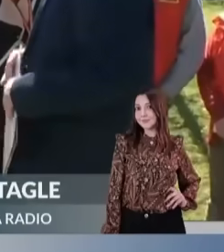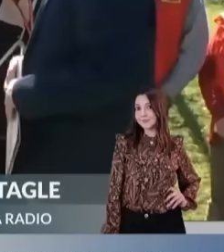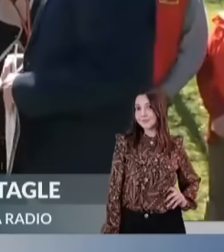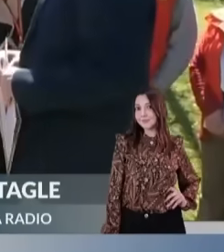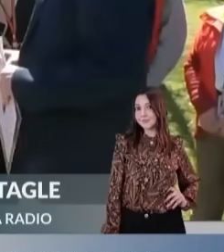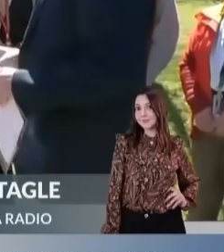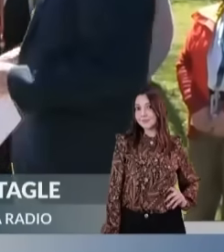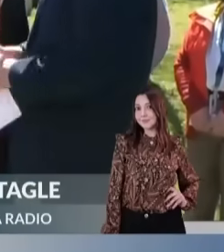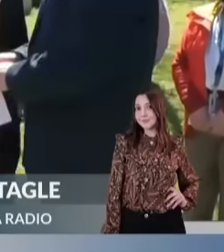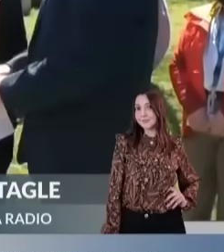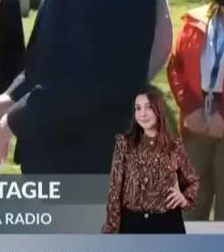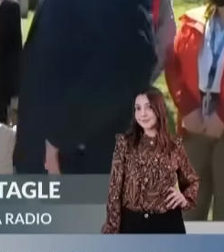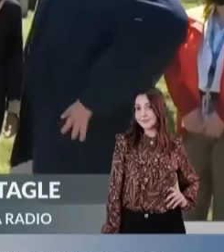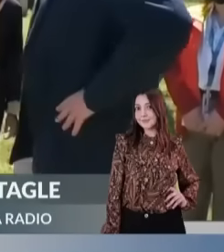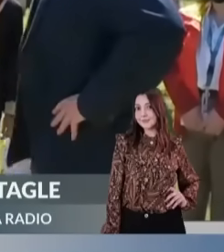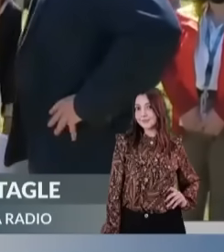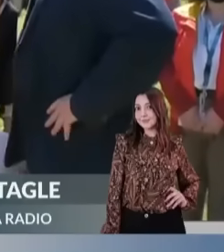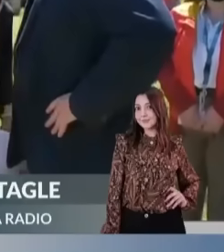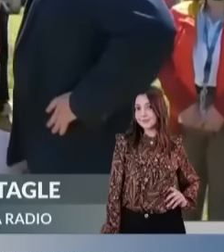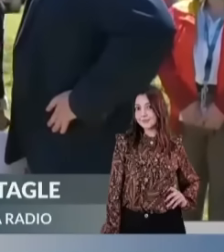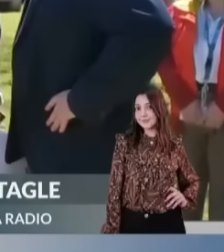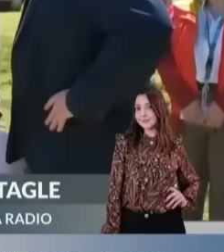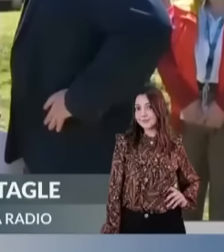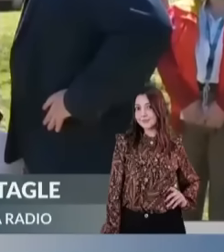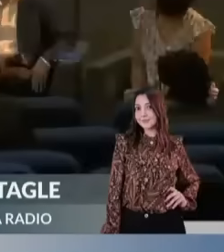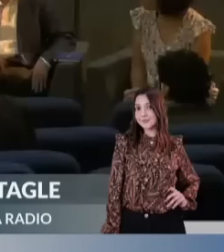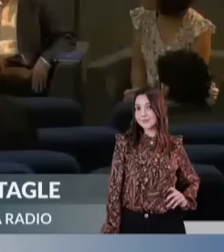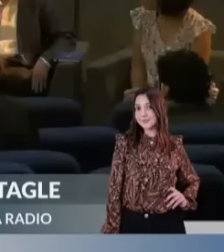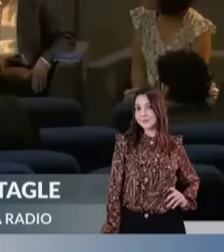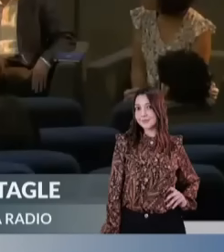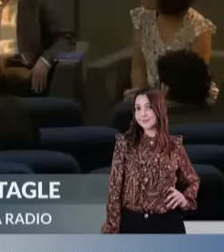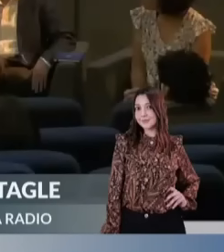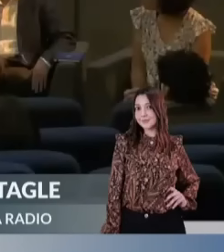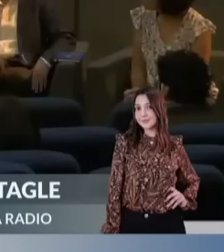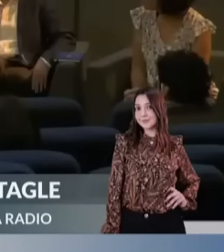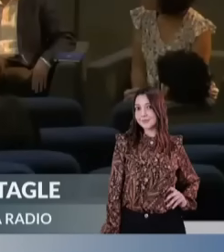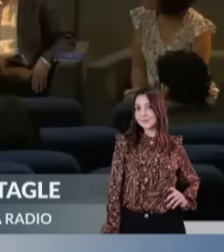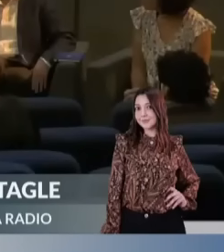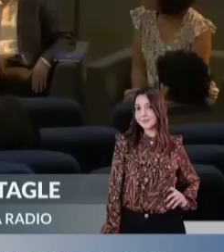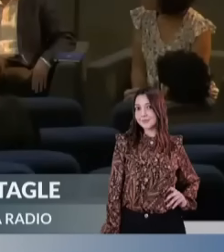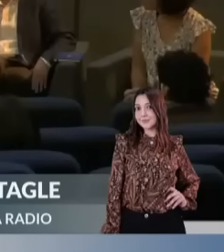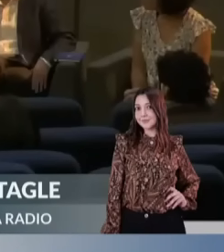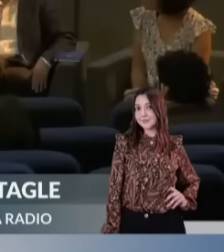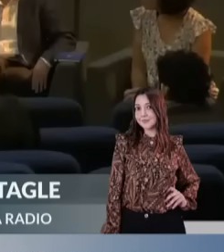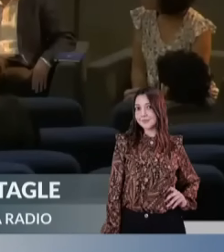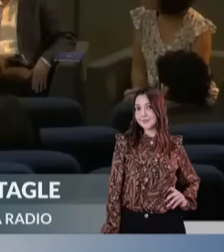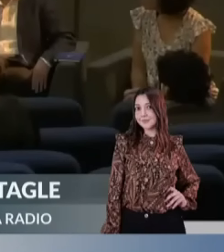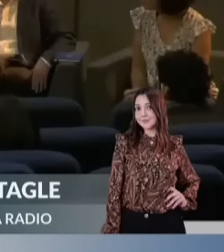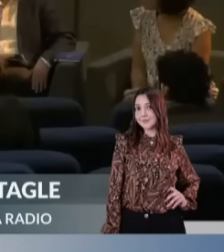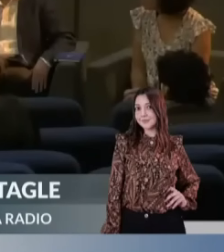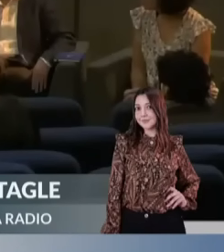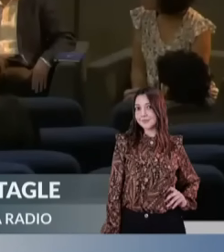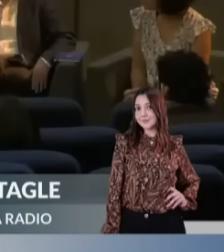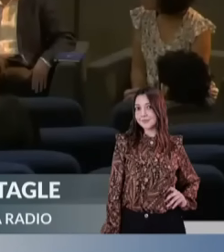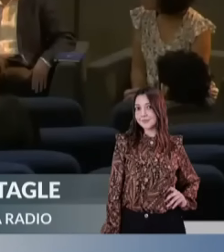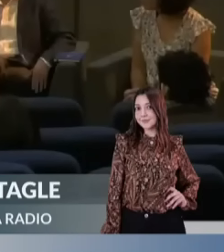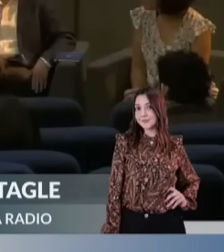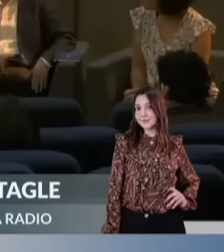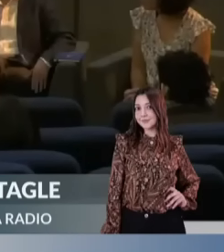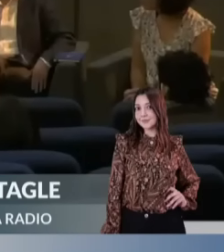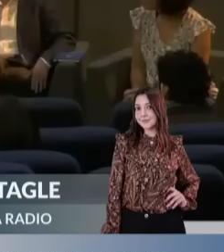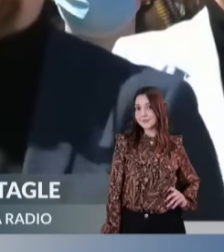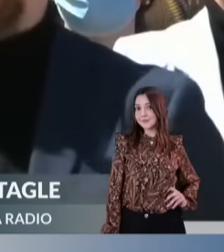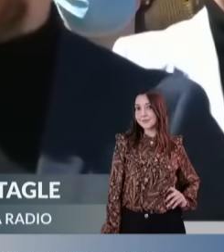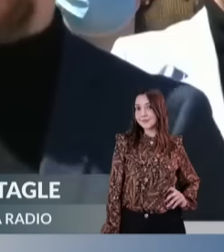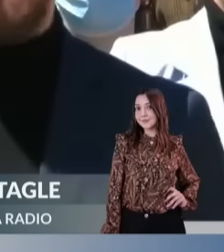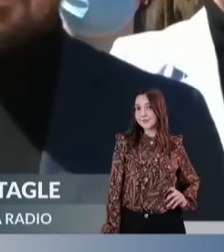¿Por qué no se ejercen esas responsabilidades y se descomprime el ambiente? ¿Qué pasa? ¿crees tú? Yo creo, y lo que